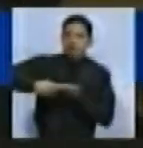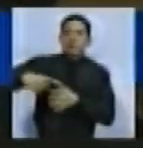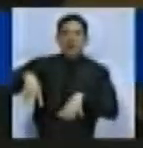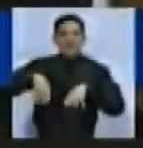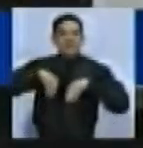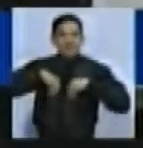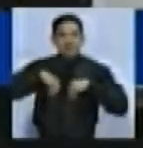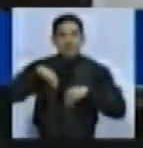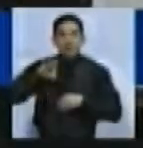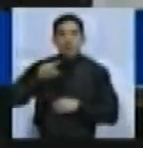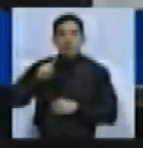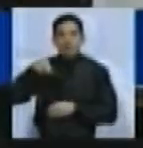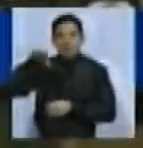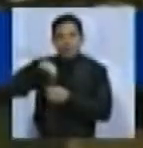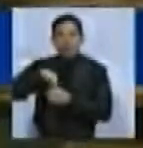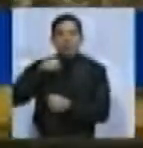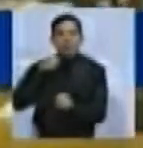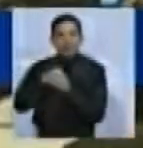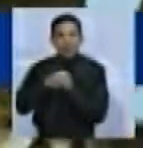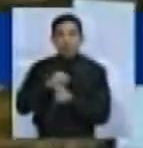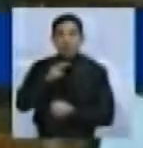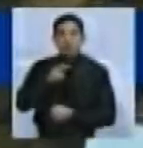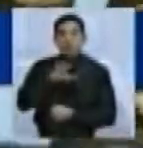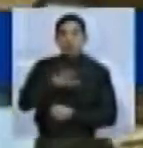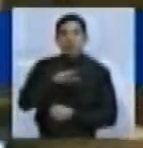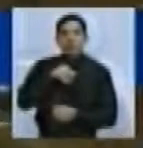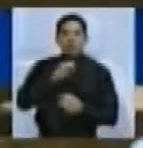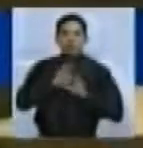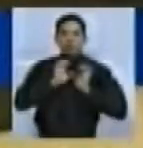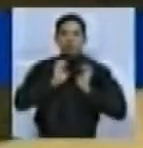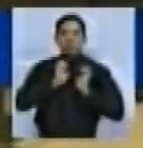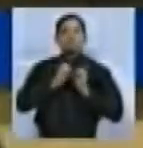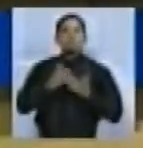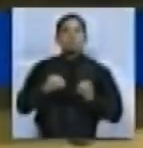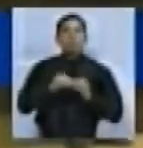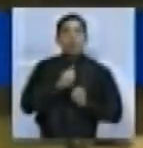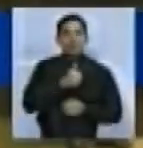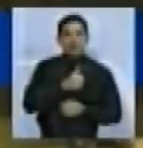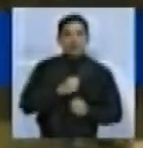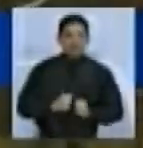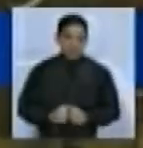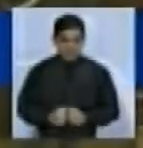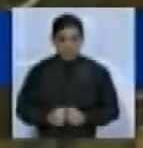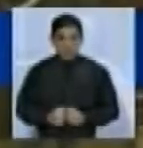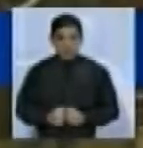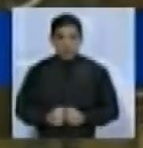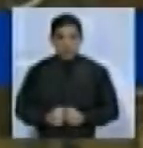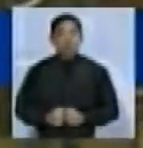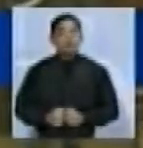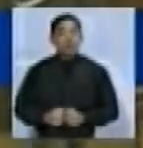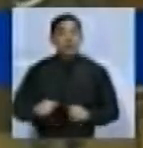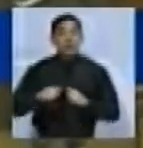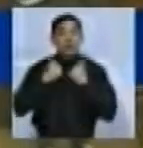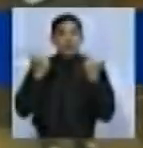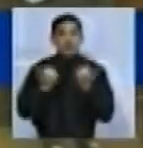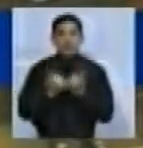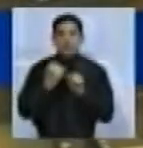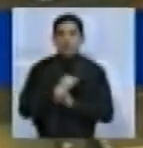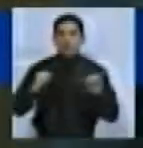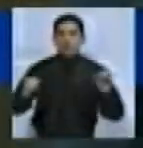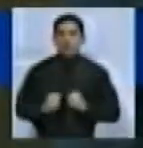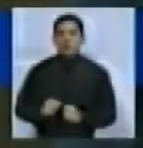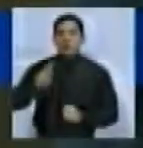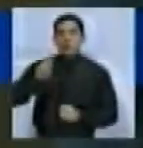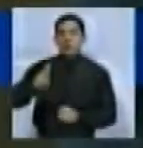aceptada con 91 votos a favor, 25 en contra y 10 abstenciones. En su intervención, el asambleísta independiente